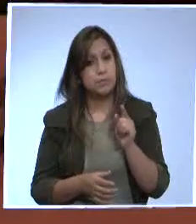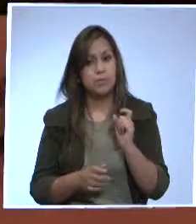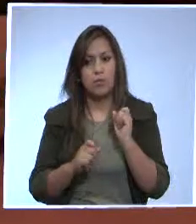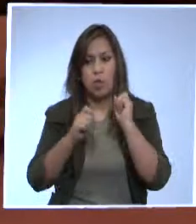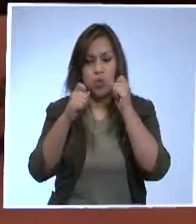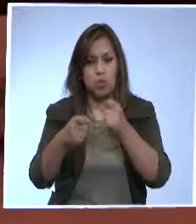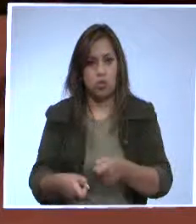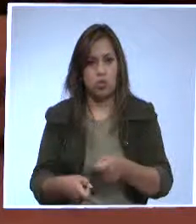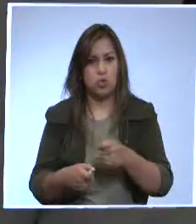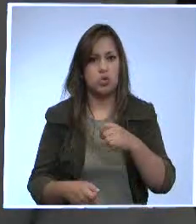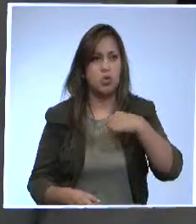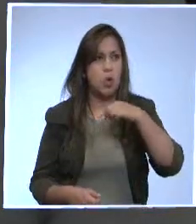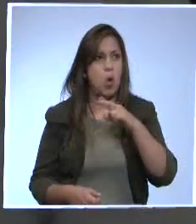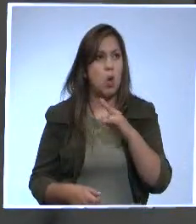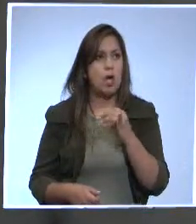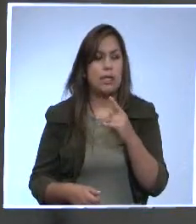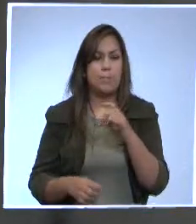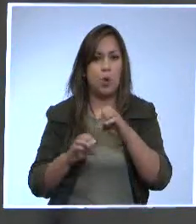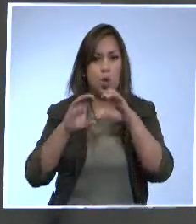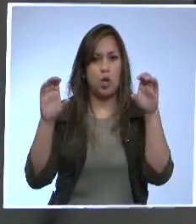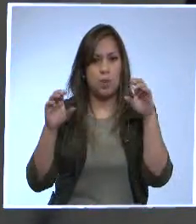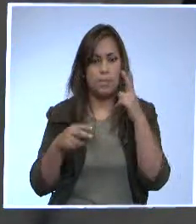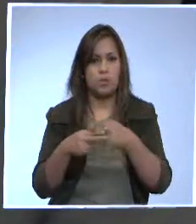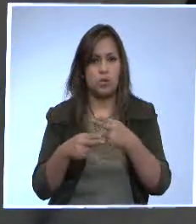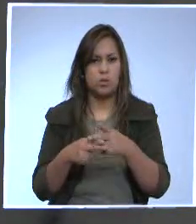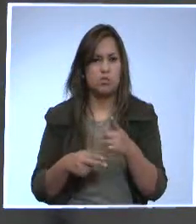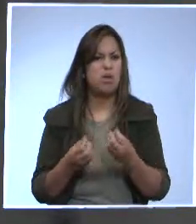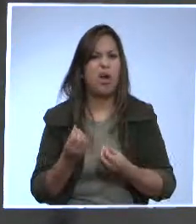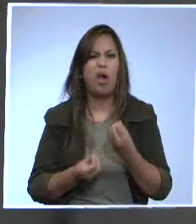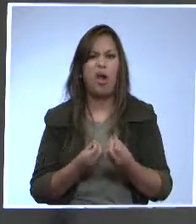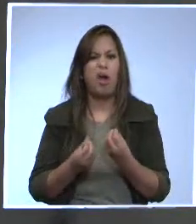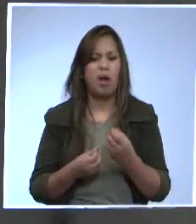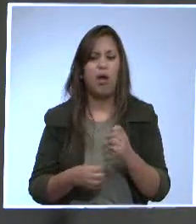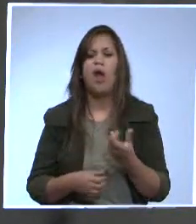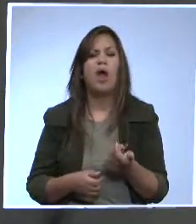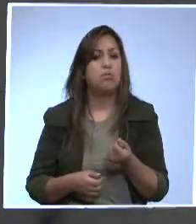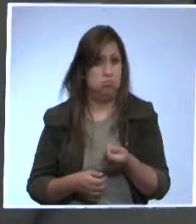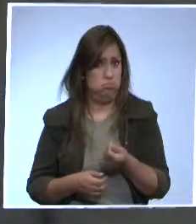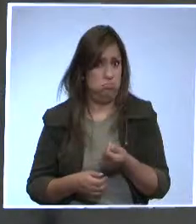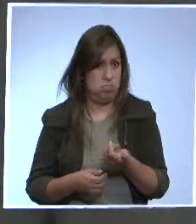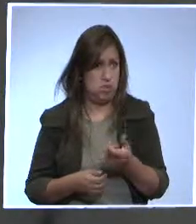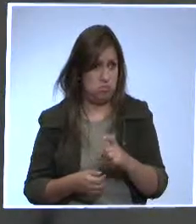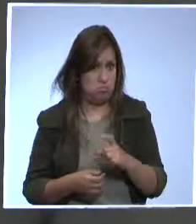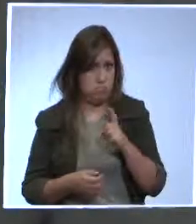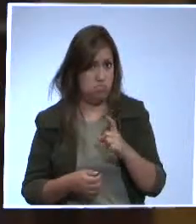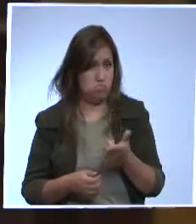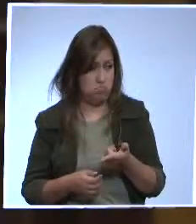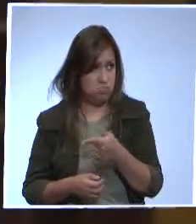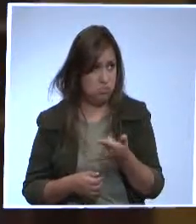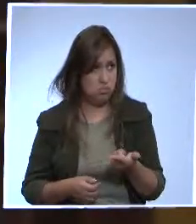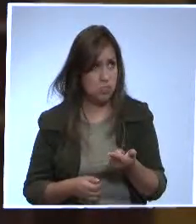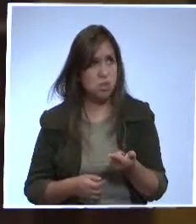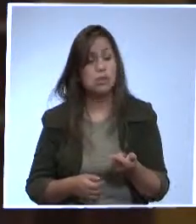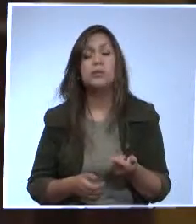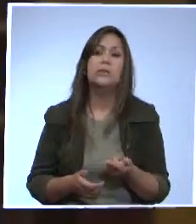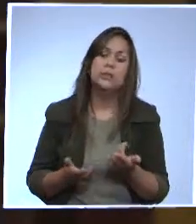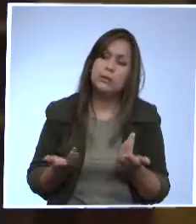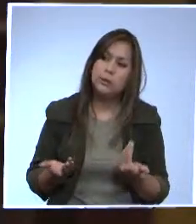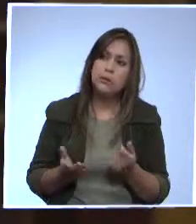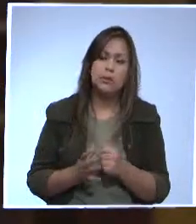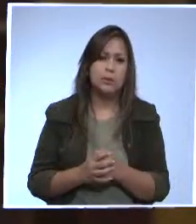equipo aquí porque gana con esta suerte de asociación o alianza con el sector público en este caso con la municipalidad no es una forma de